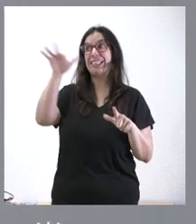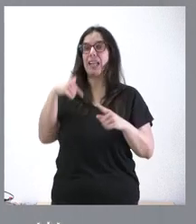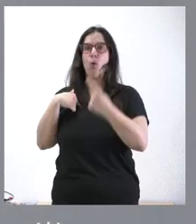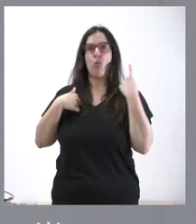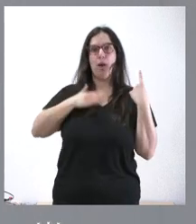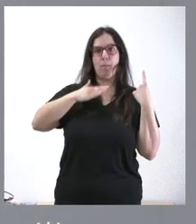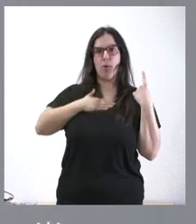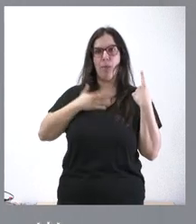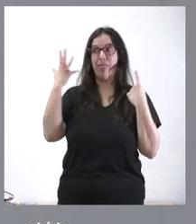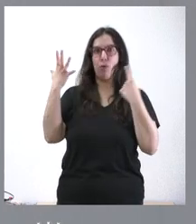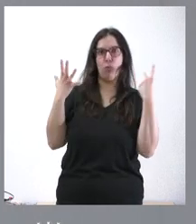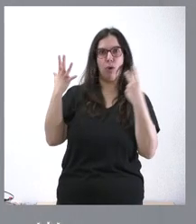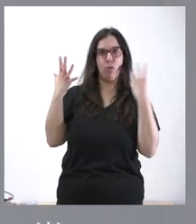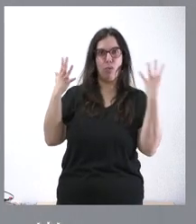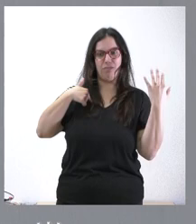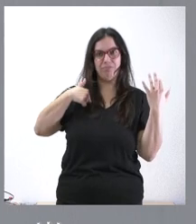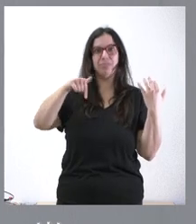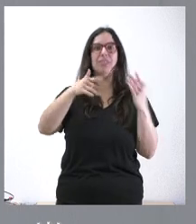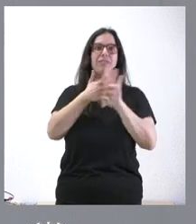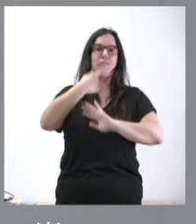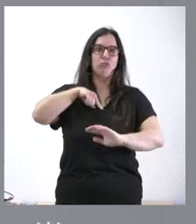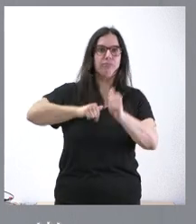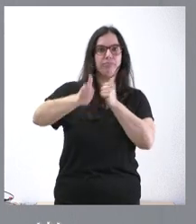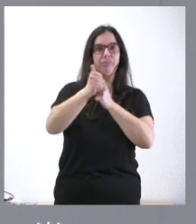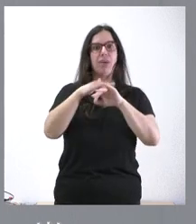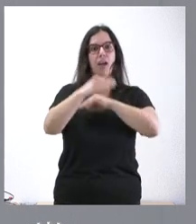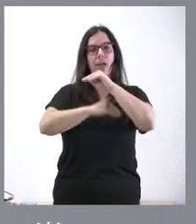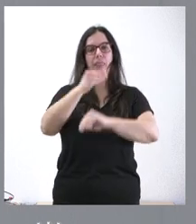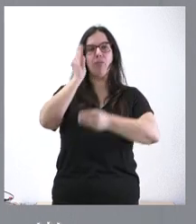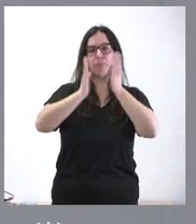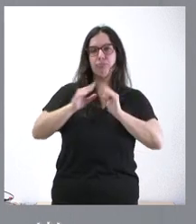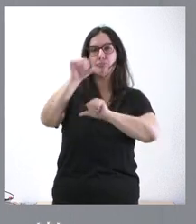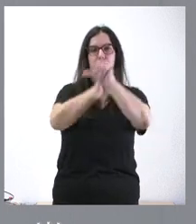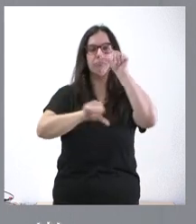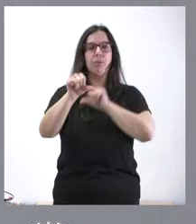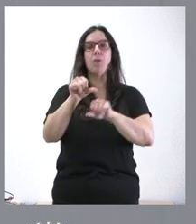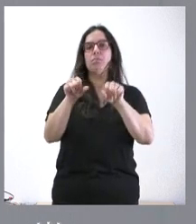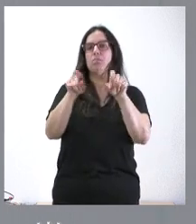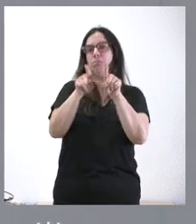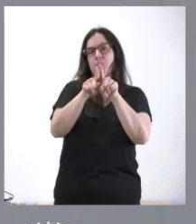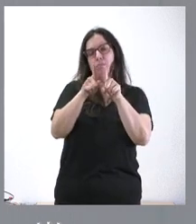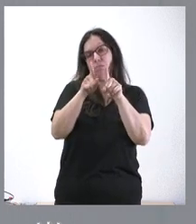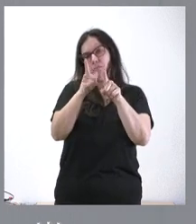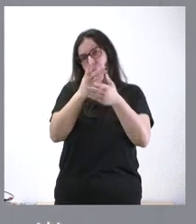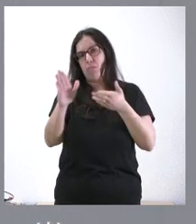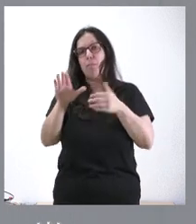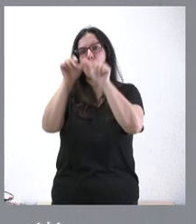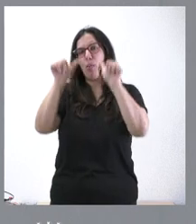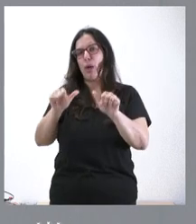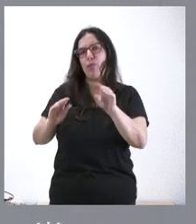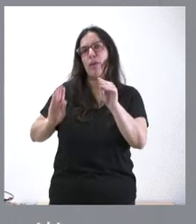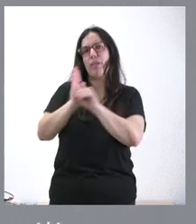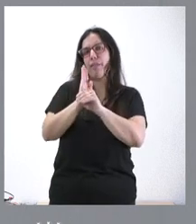necesidad y la prioridad de poder realizar esos tratamientos independientemente como saben ustedes lógicamente el modelo de financiación